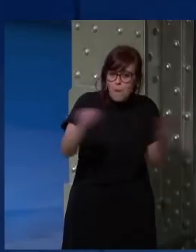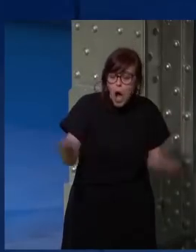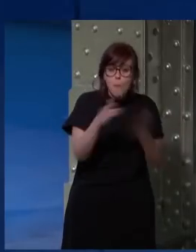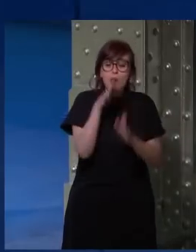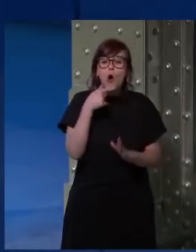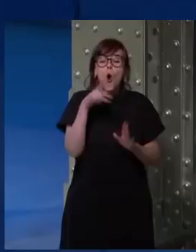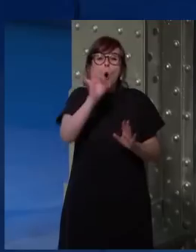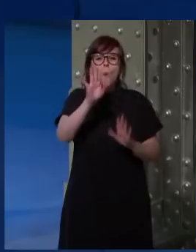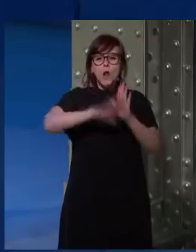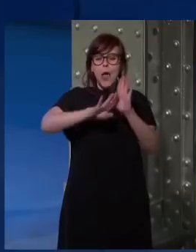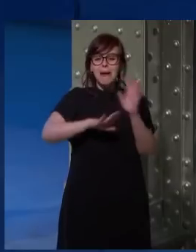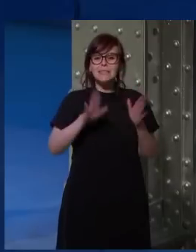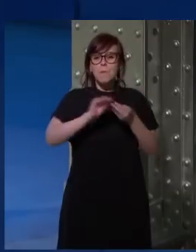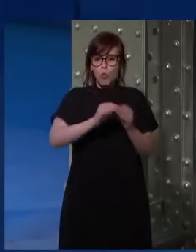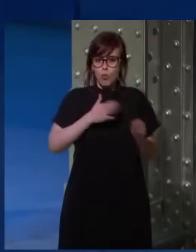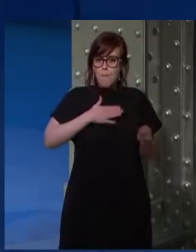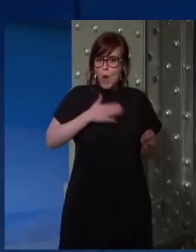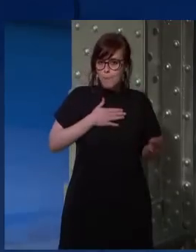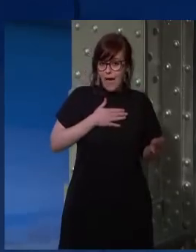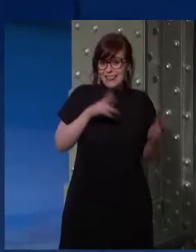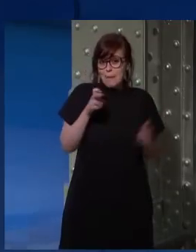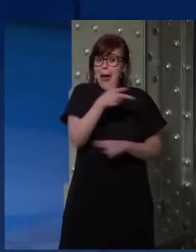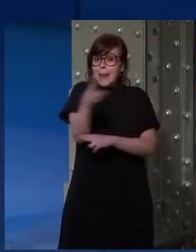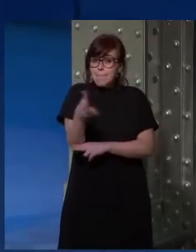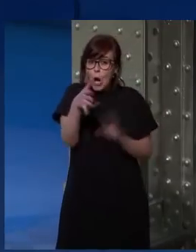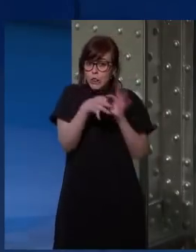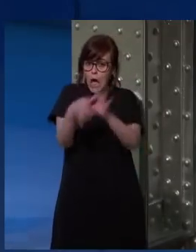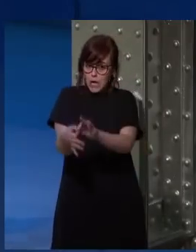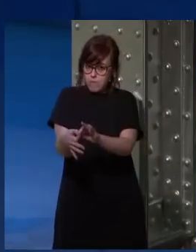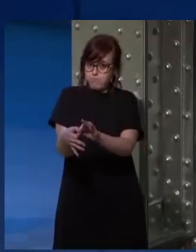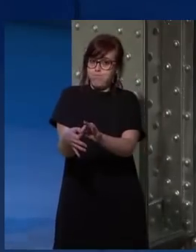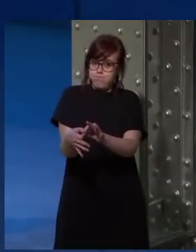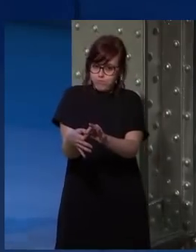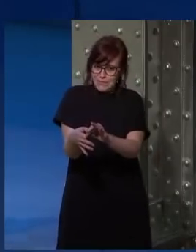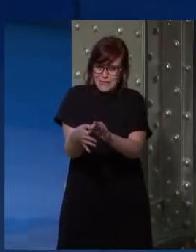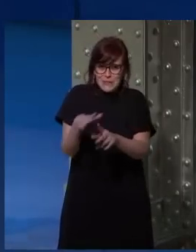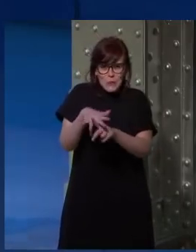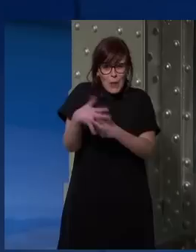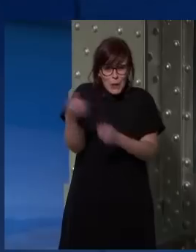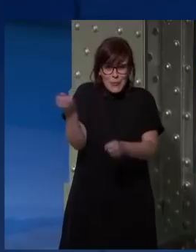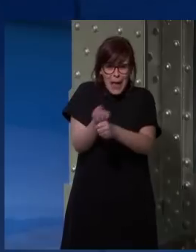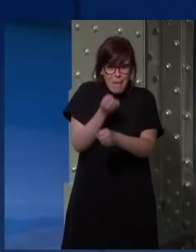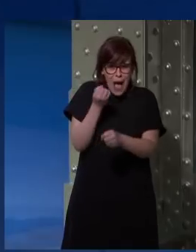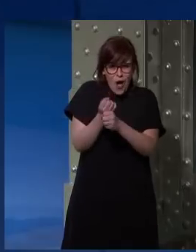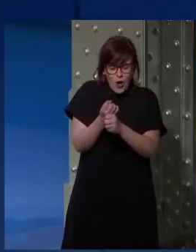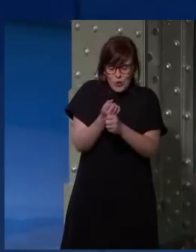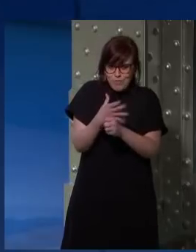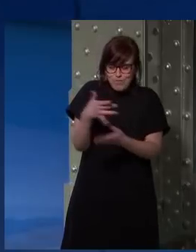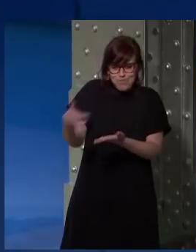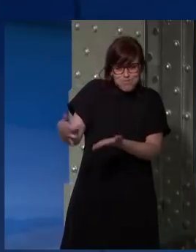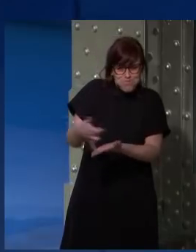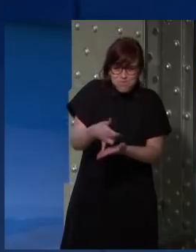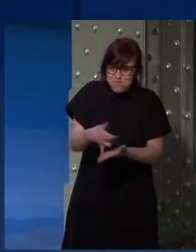hay de producción propia de reportaje, pues trabajan con una precariedad extraordinaria, o sea, que se